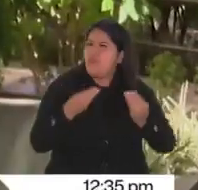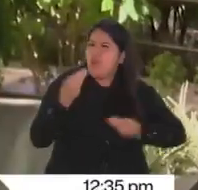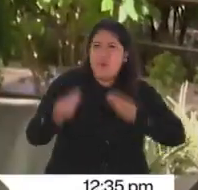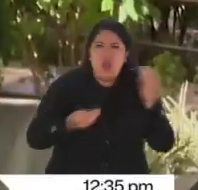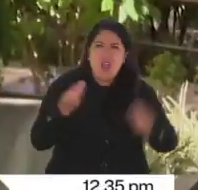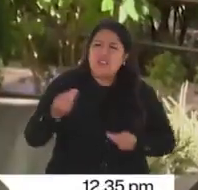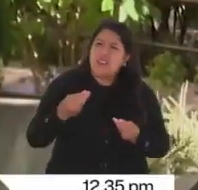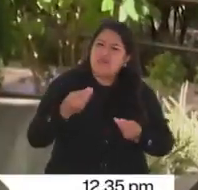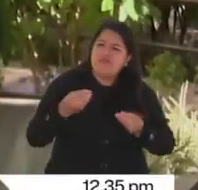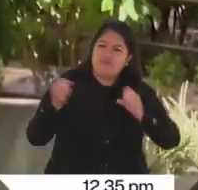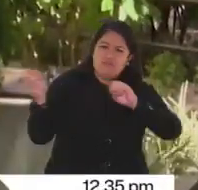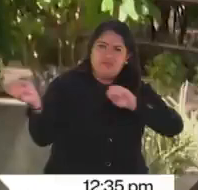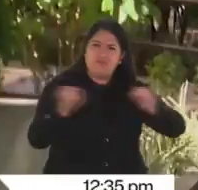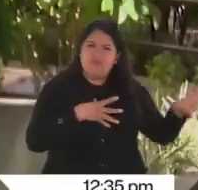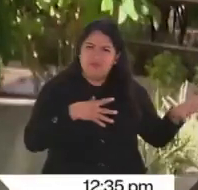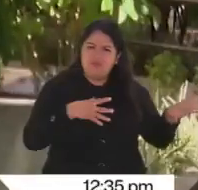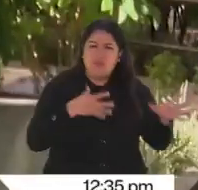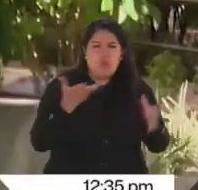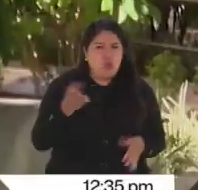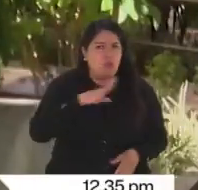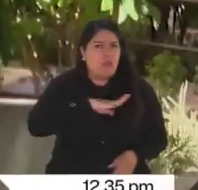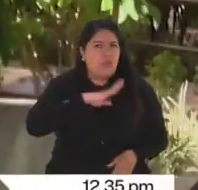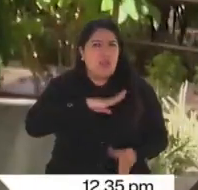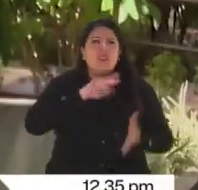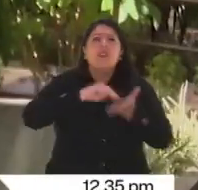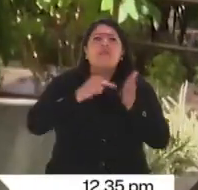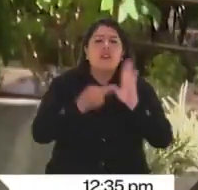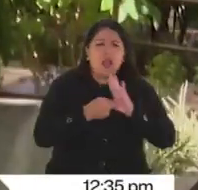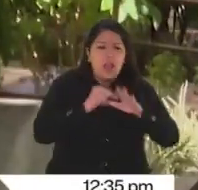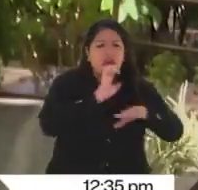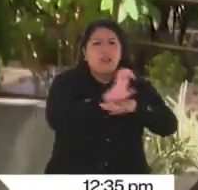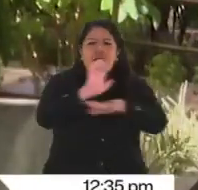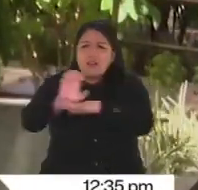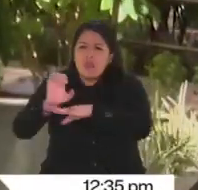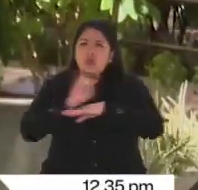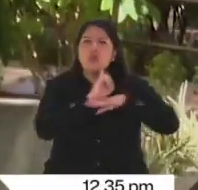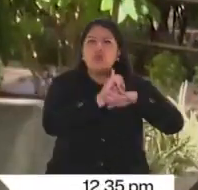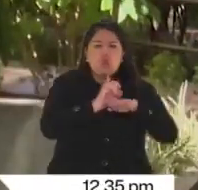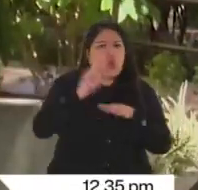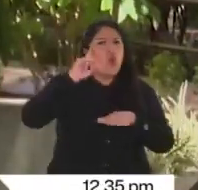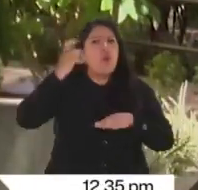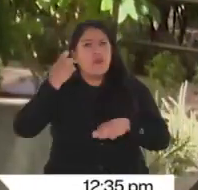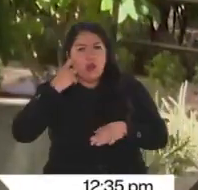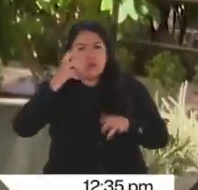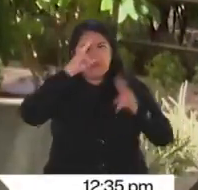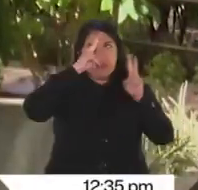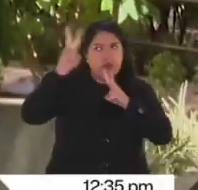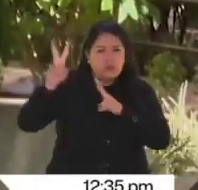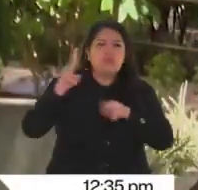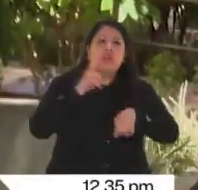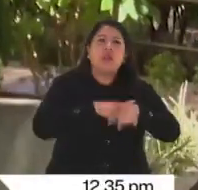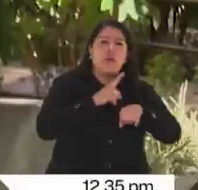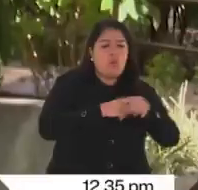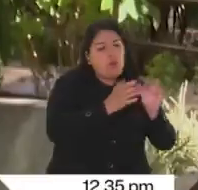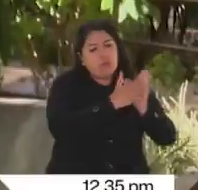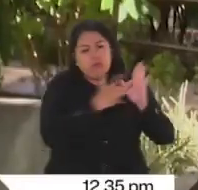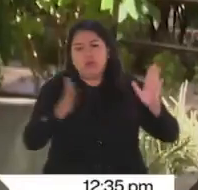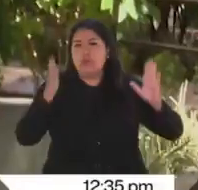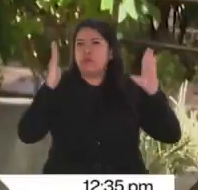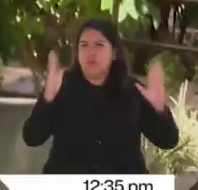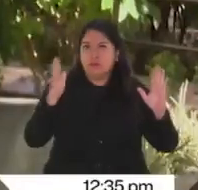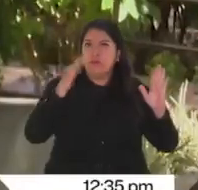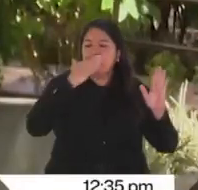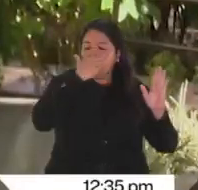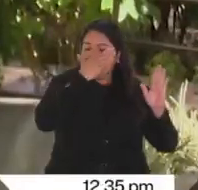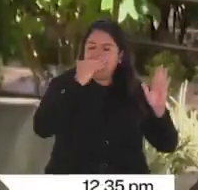en términos como del funcionamiento institucional de un gobierno que debe terminar su periodo y